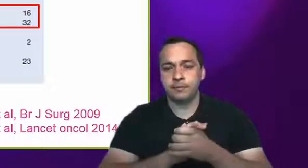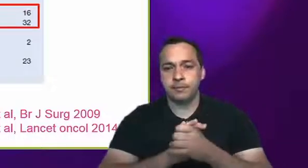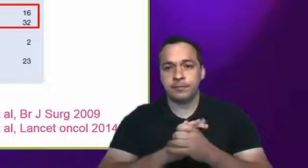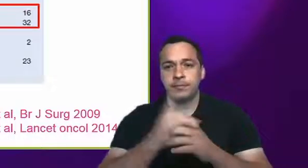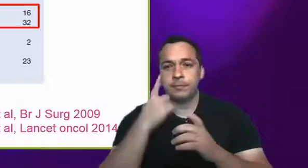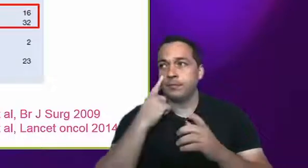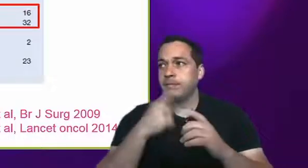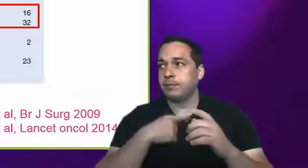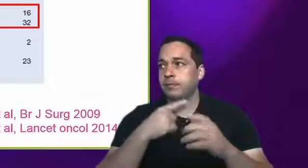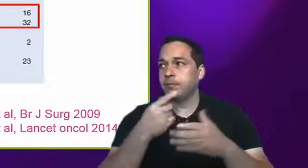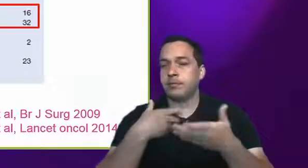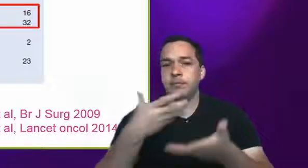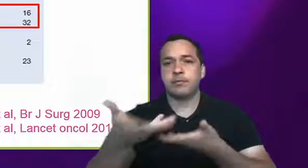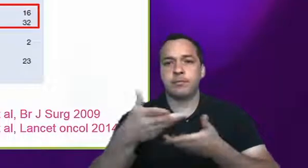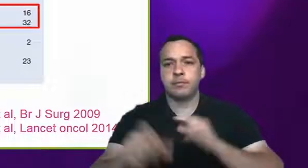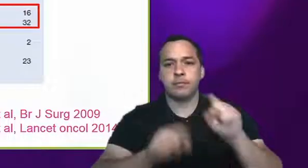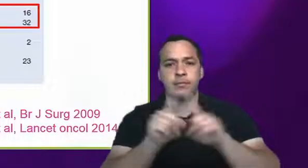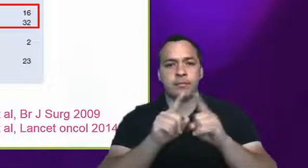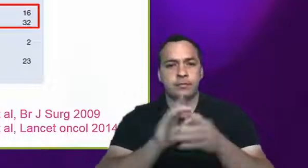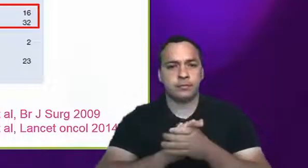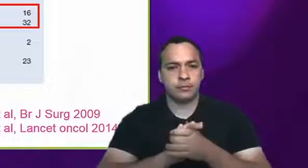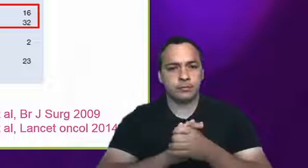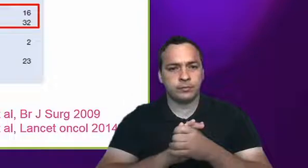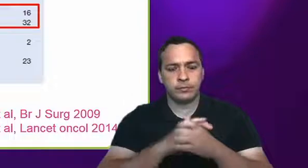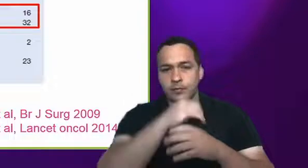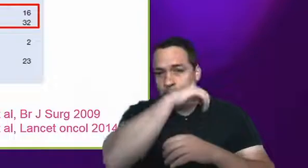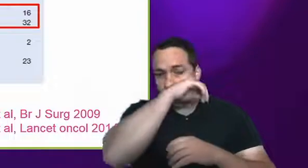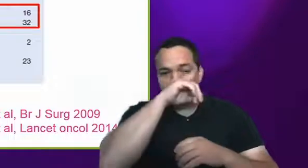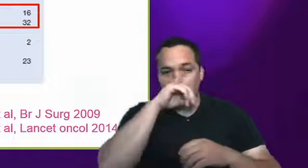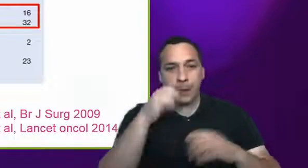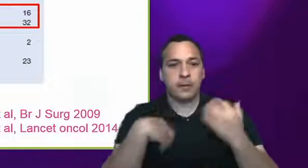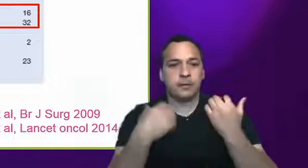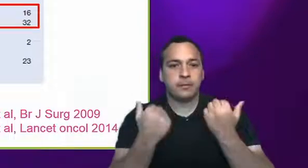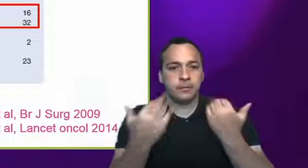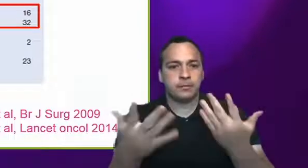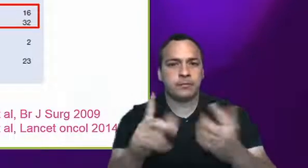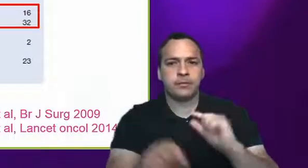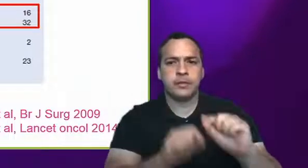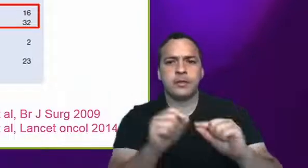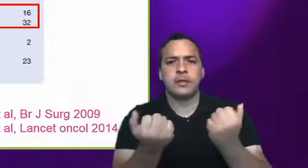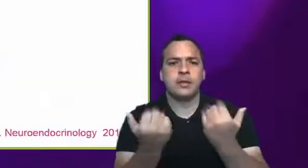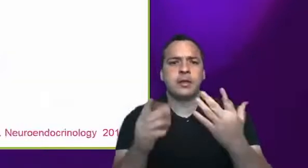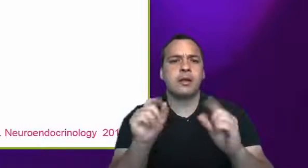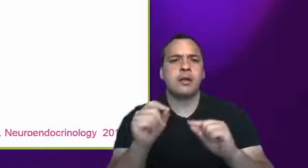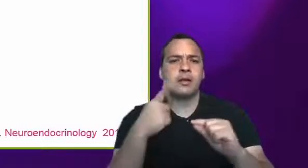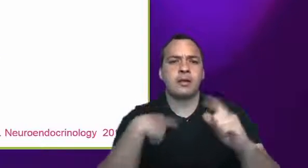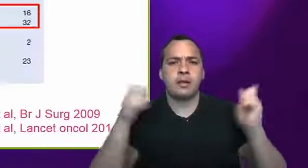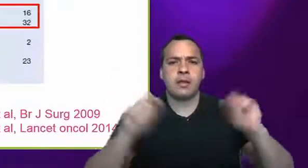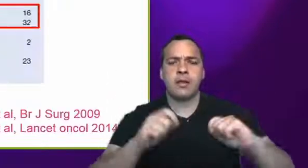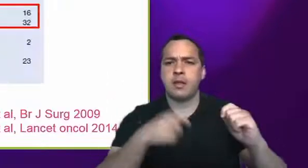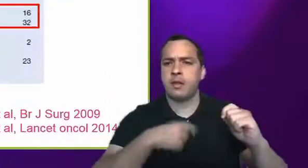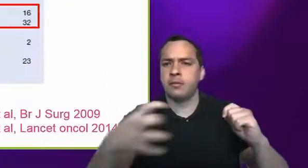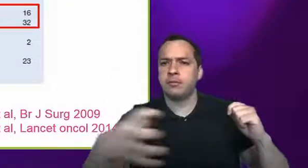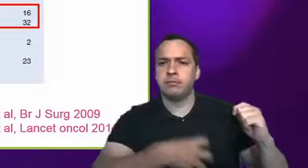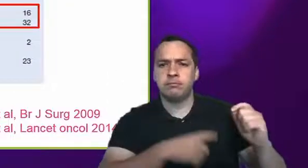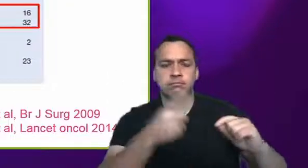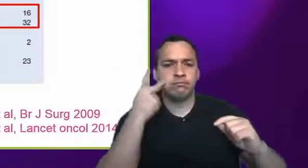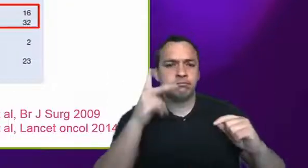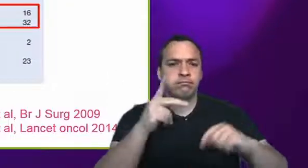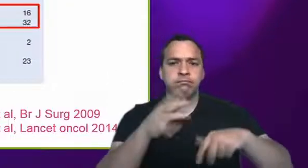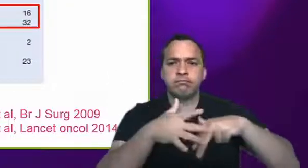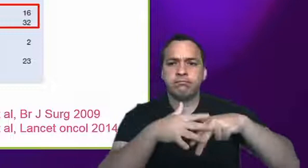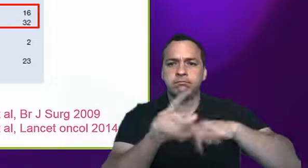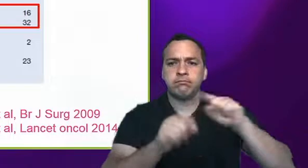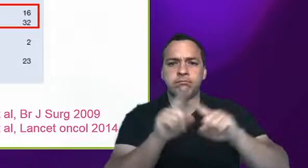a trasplante hepático. Nosotros ofrecemos, ¿a quién ofrecemos la posibilidad de trasplante? A un paciente con